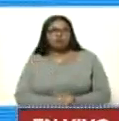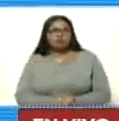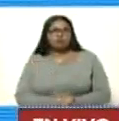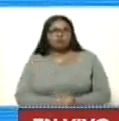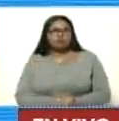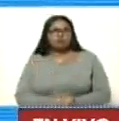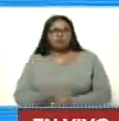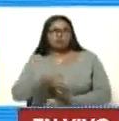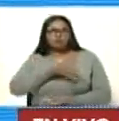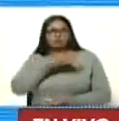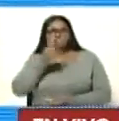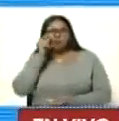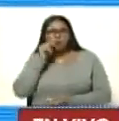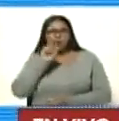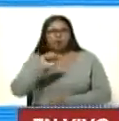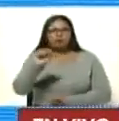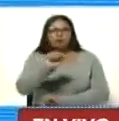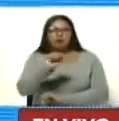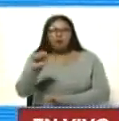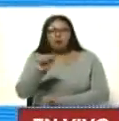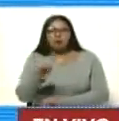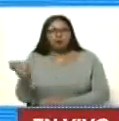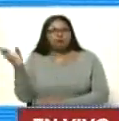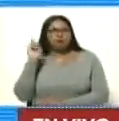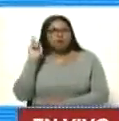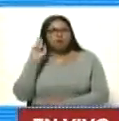El señor que va en su carro va escuchando radio.